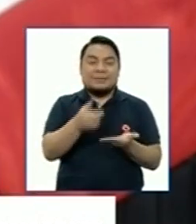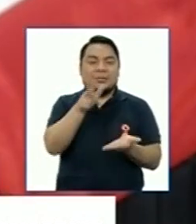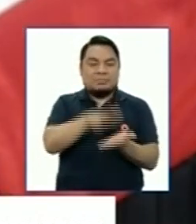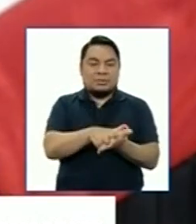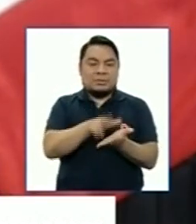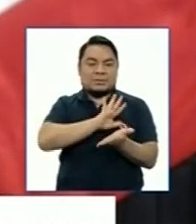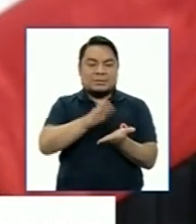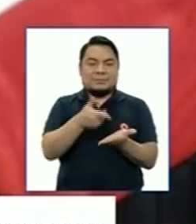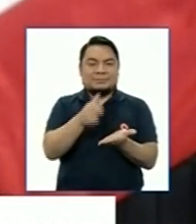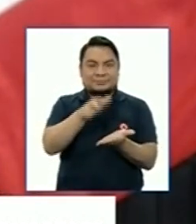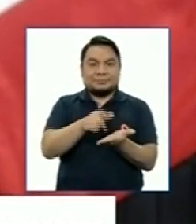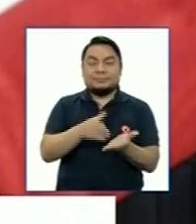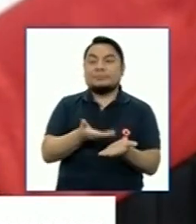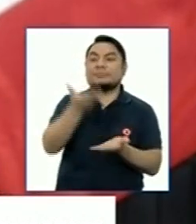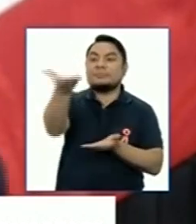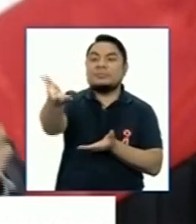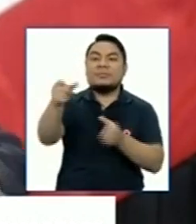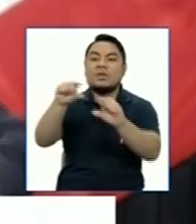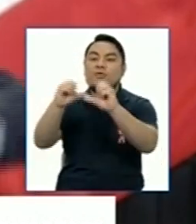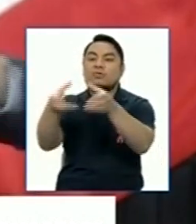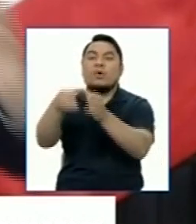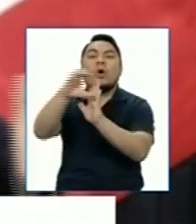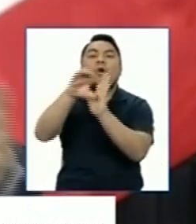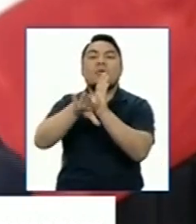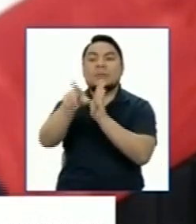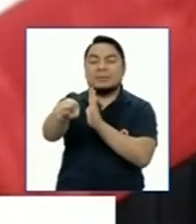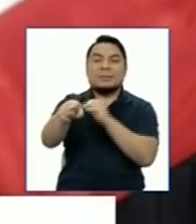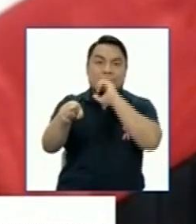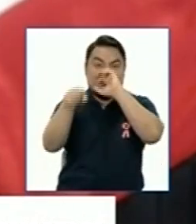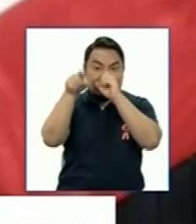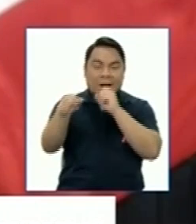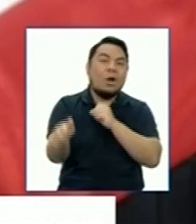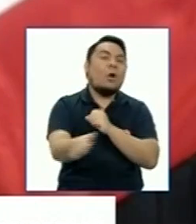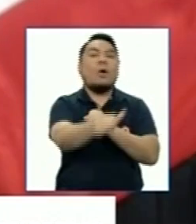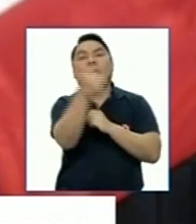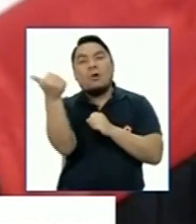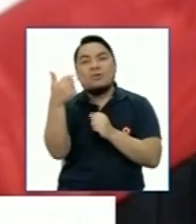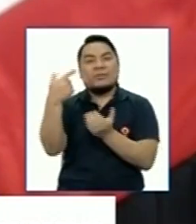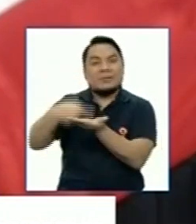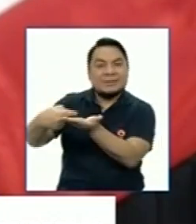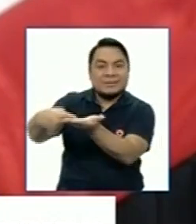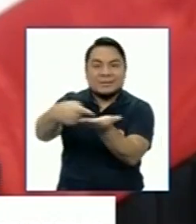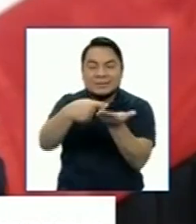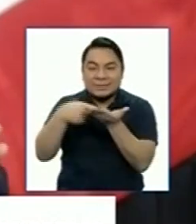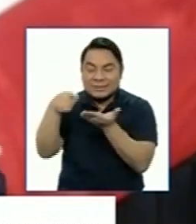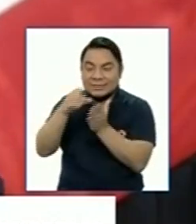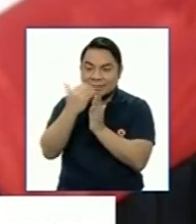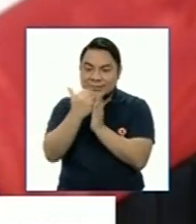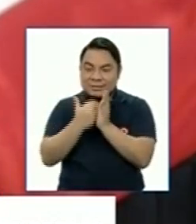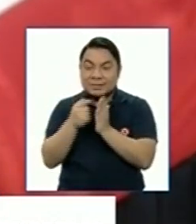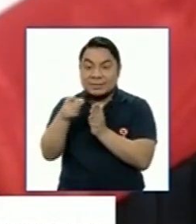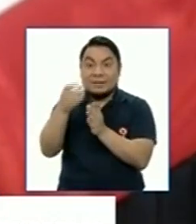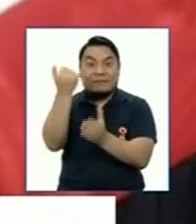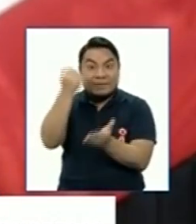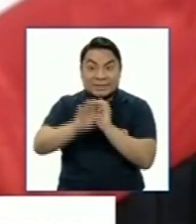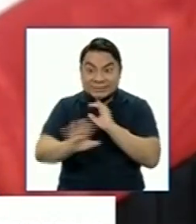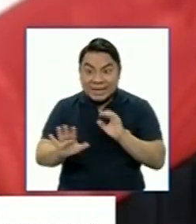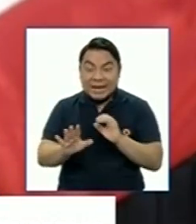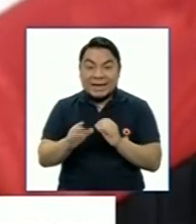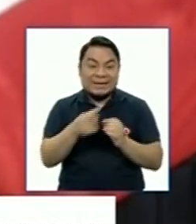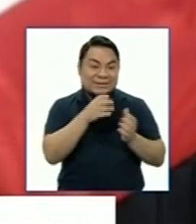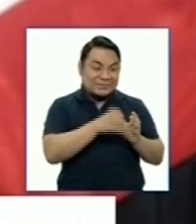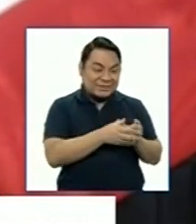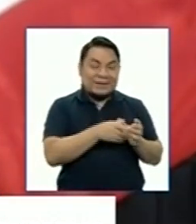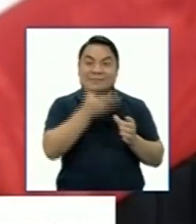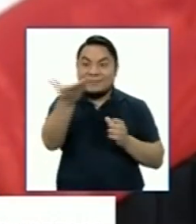de camino satisfactorio para ambos una de las críticas que se les hizo al presidente vizcarra era martín como estábamos cerrando es que